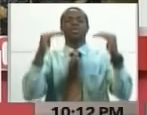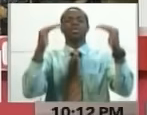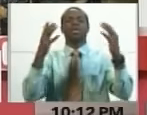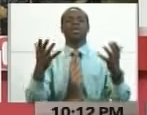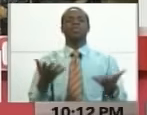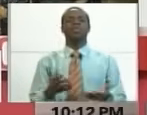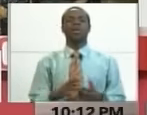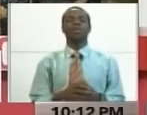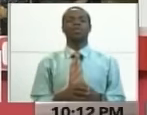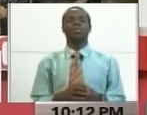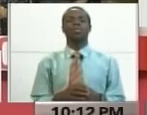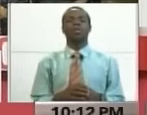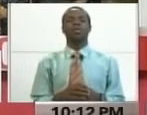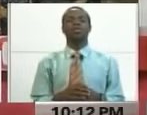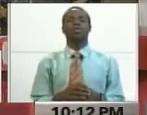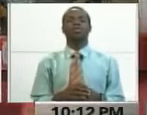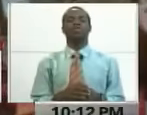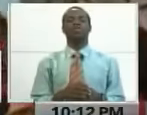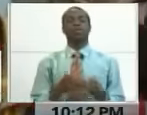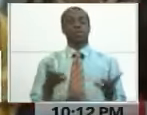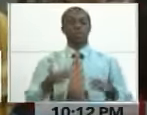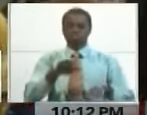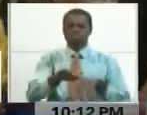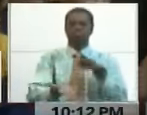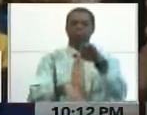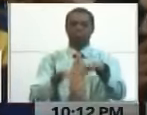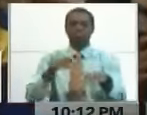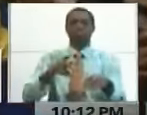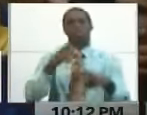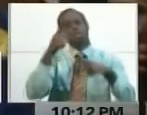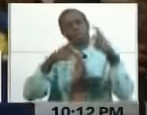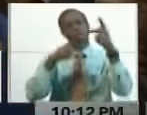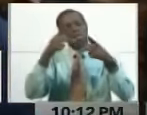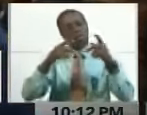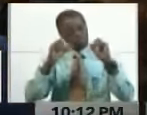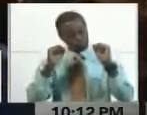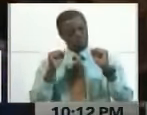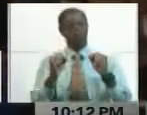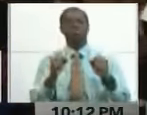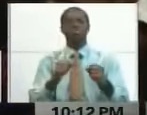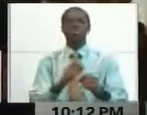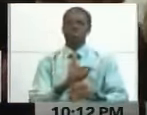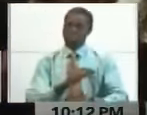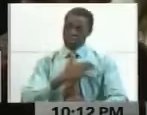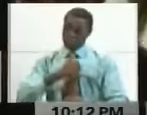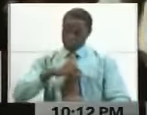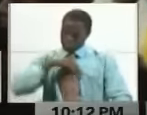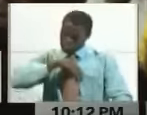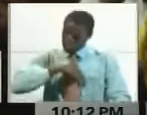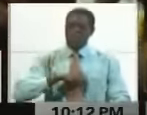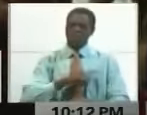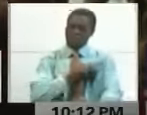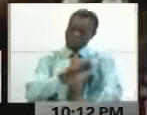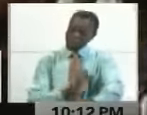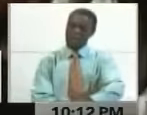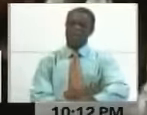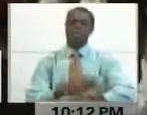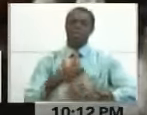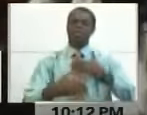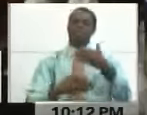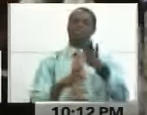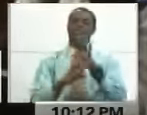guerra, de avance político, de expansión de fuerza en todos los sentidos,